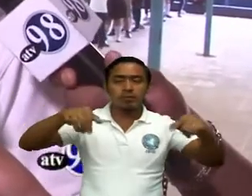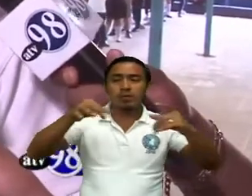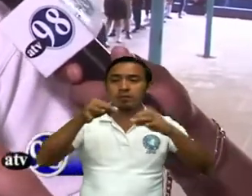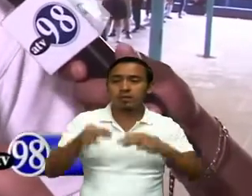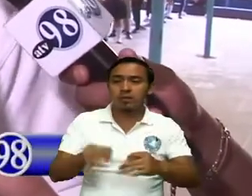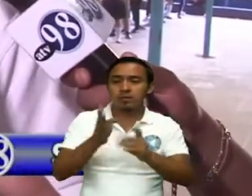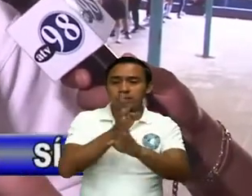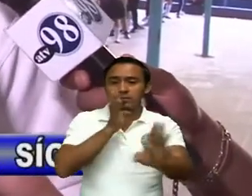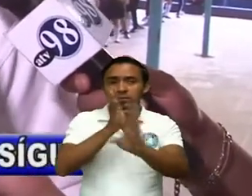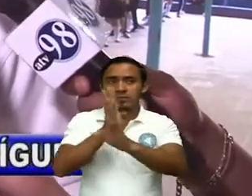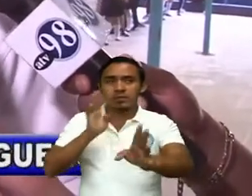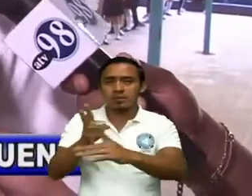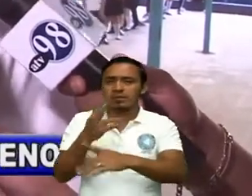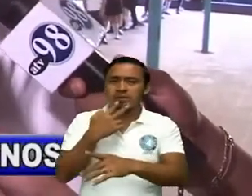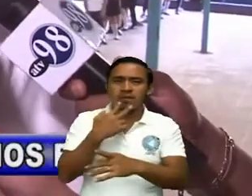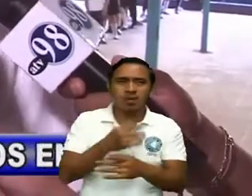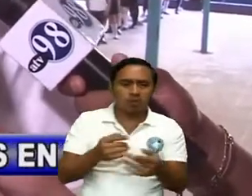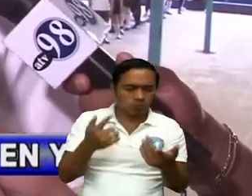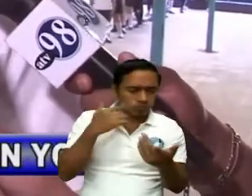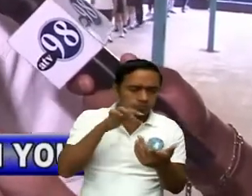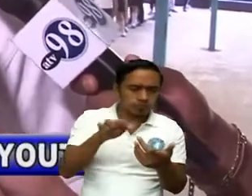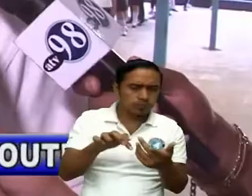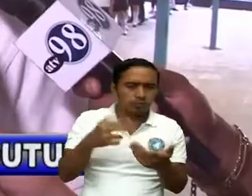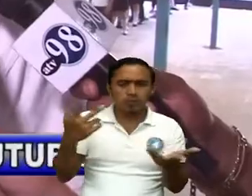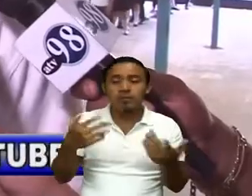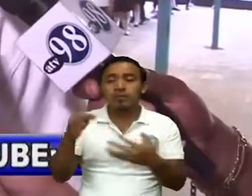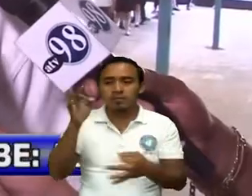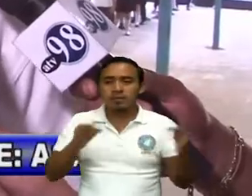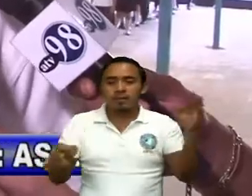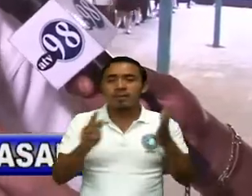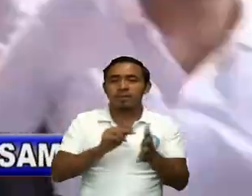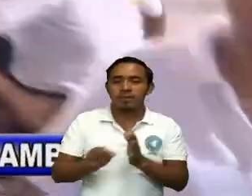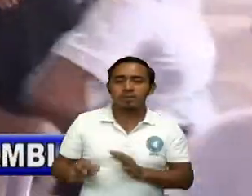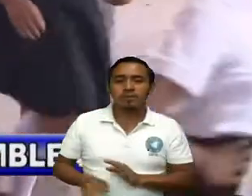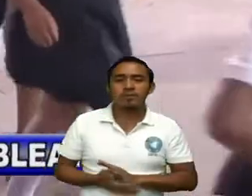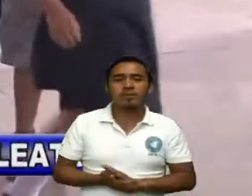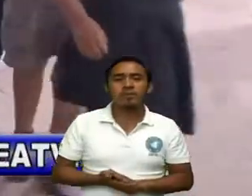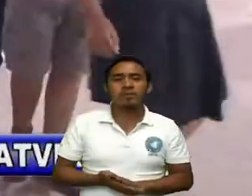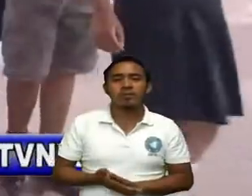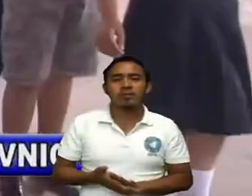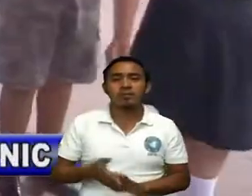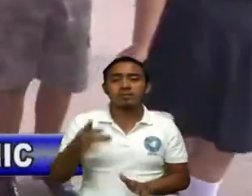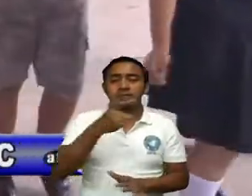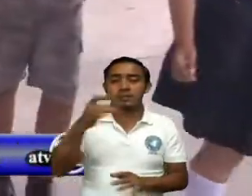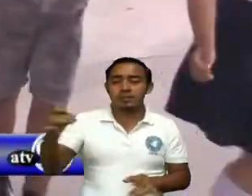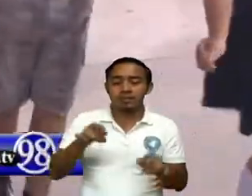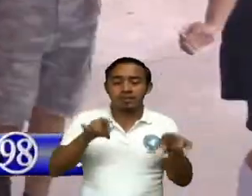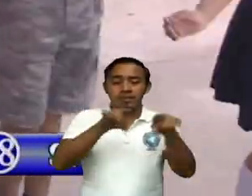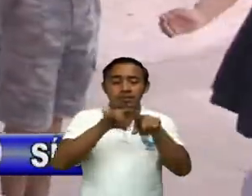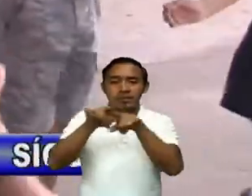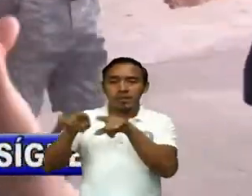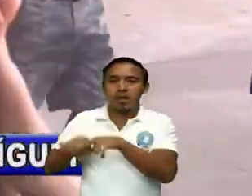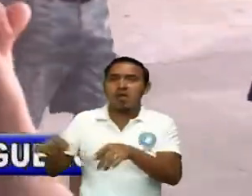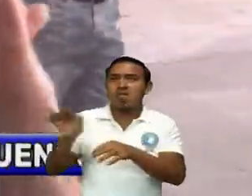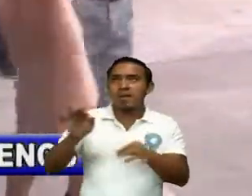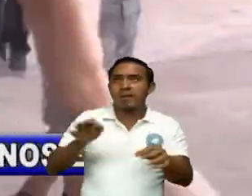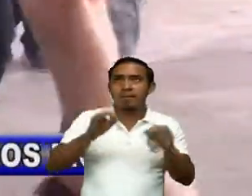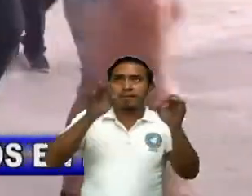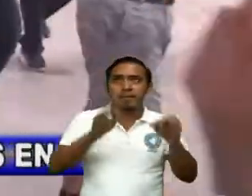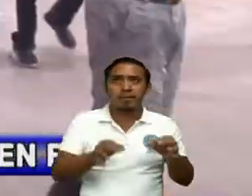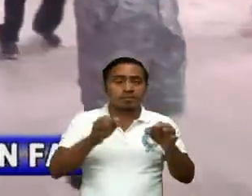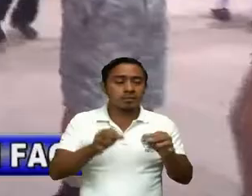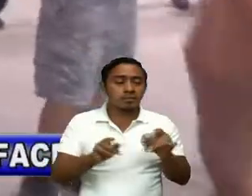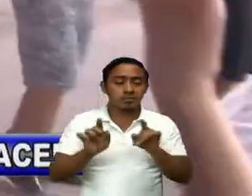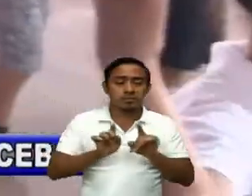corrigiendo filas y todo para que no se vea tanta suciedad a la hora de interpretarlo y ponerlo en escena. Son 100 parejas que en forma sincronizada y perfecta